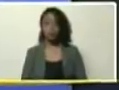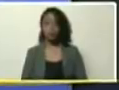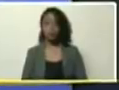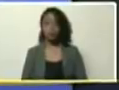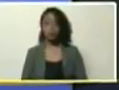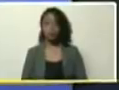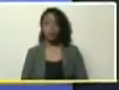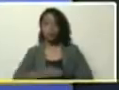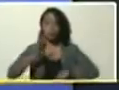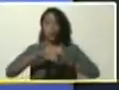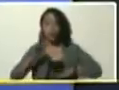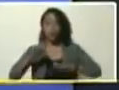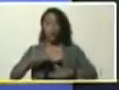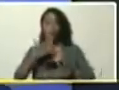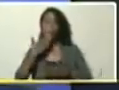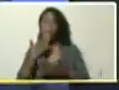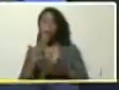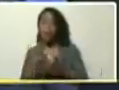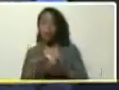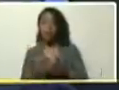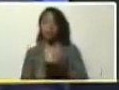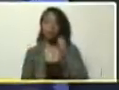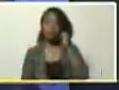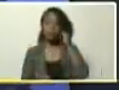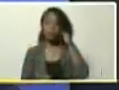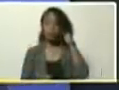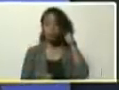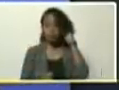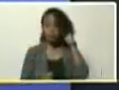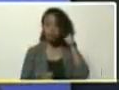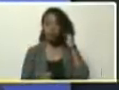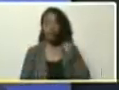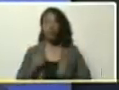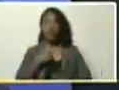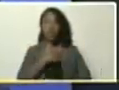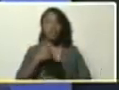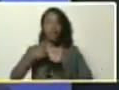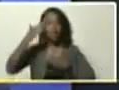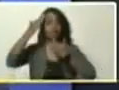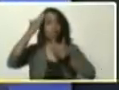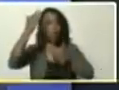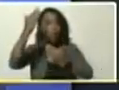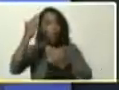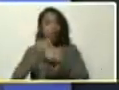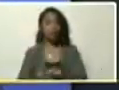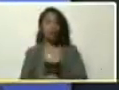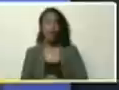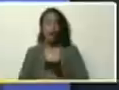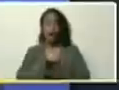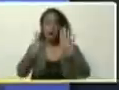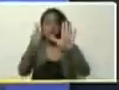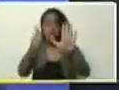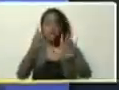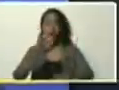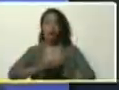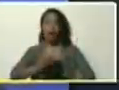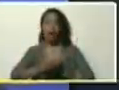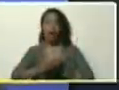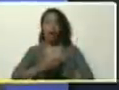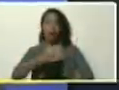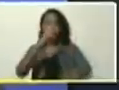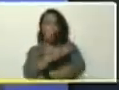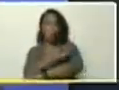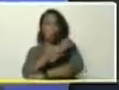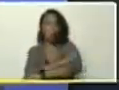si los tamboreros me lo permiten, quiero saludar a los 6 alcaldes